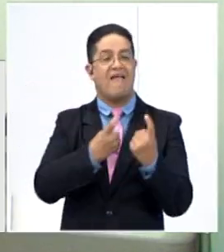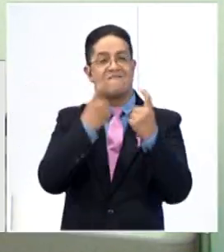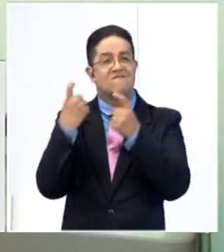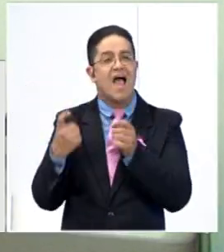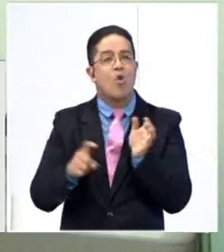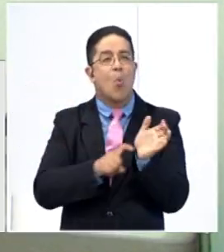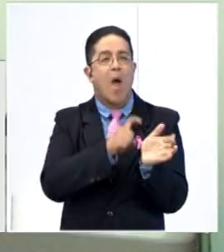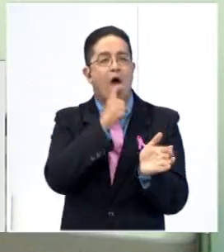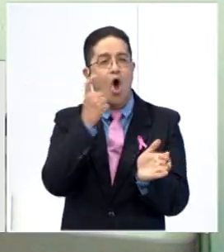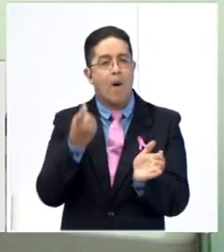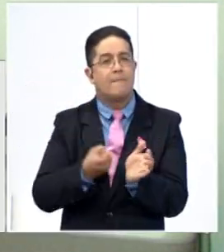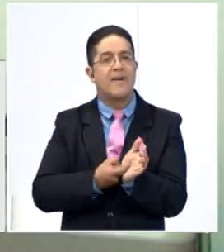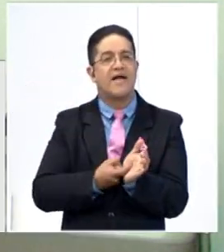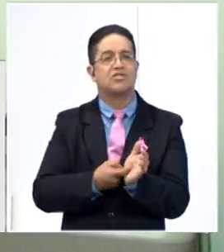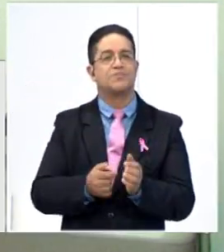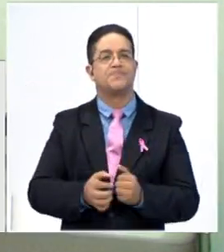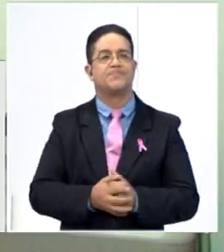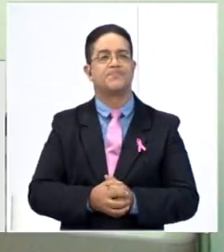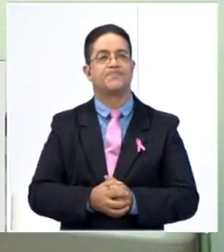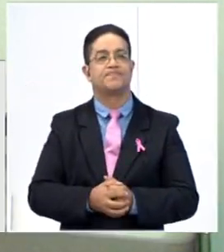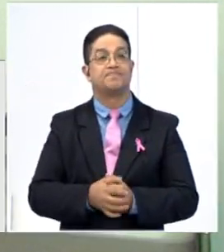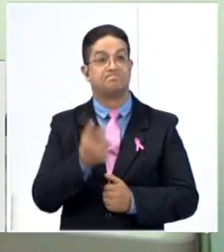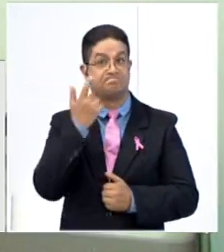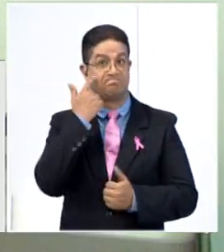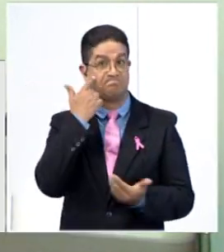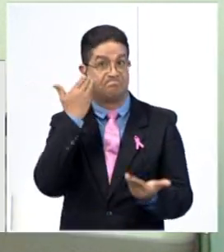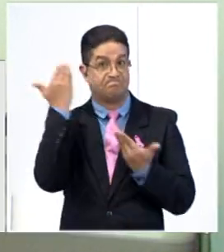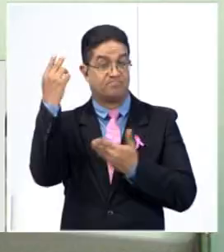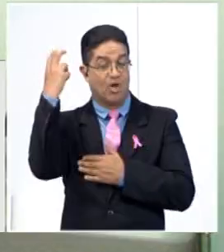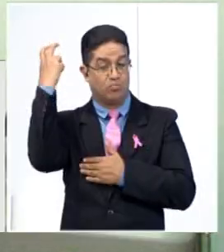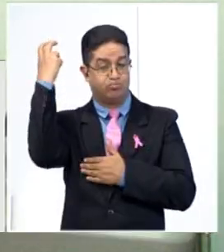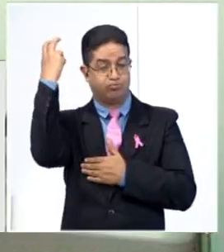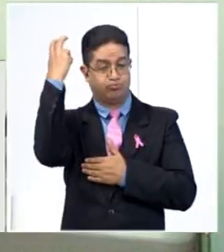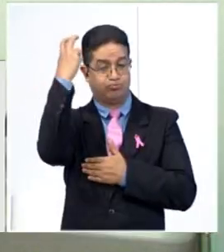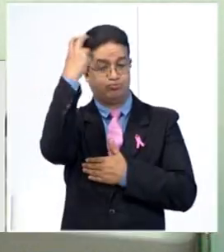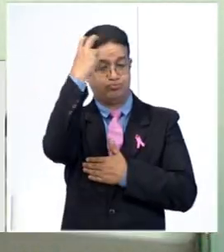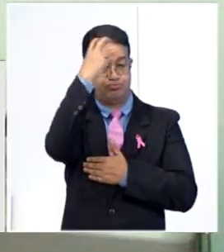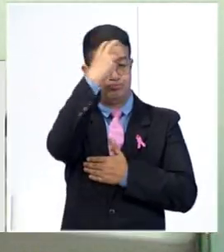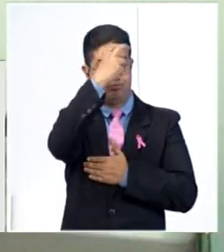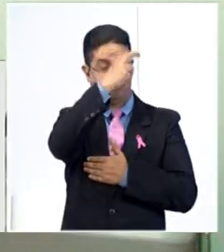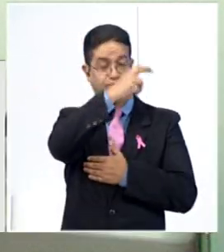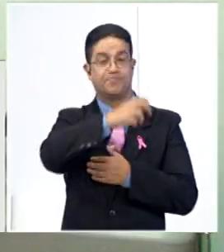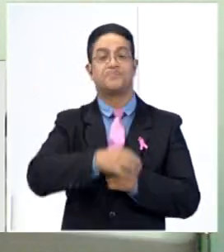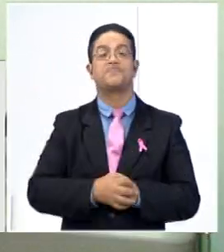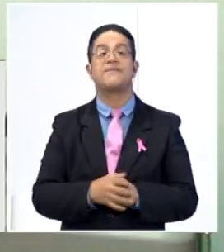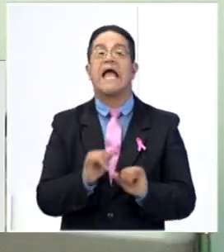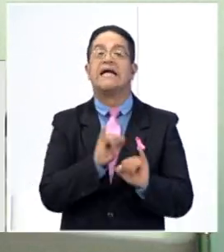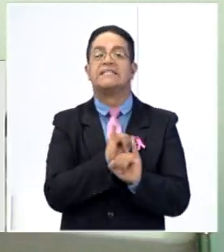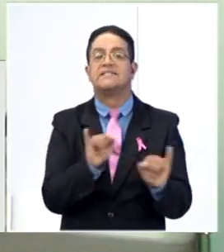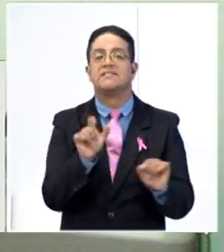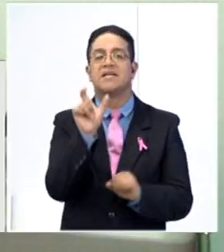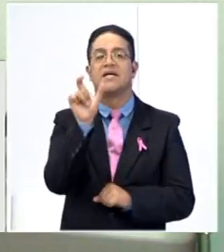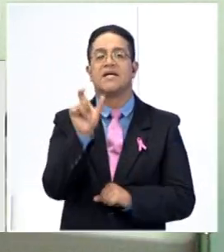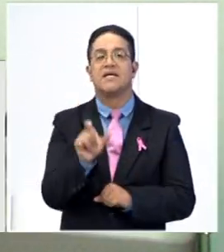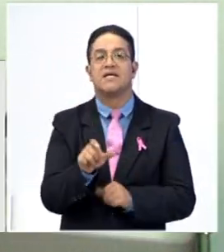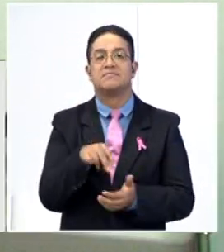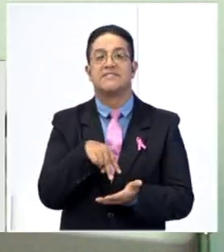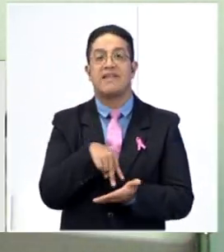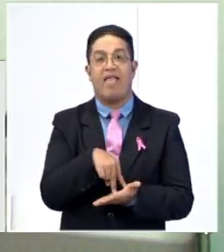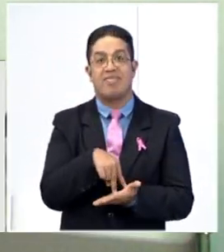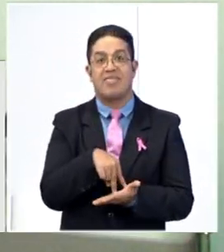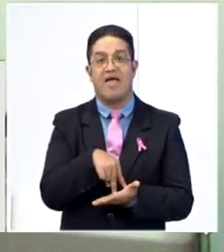todo su espesor. Por supuesto, y tenemos ya la segunda imagen. Ya el paciente está totalmente quieto